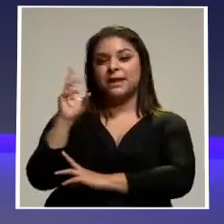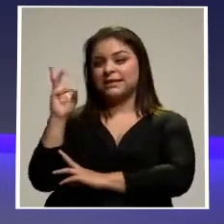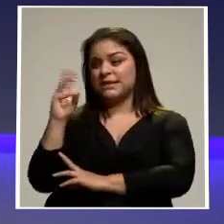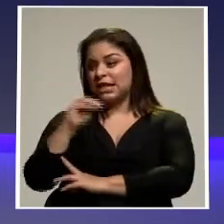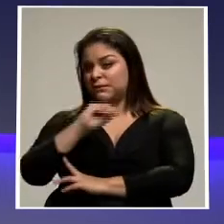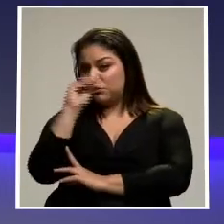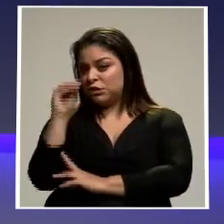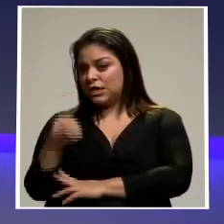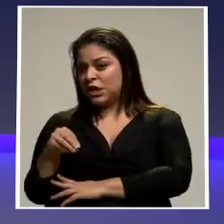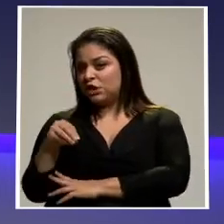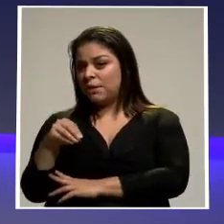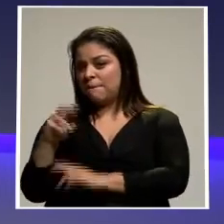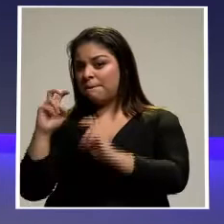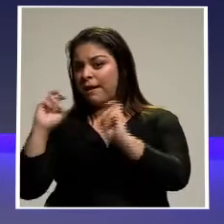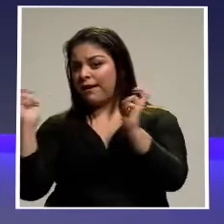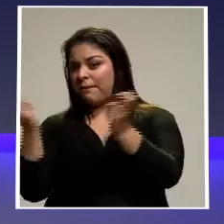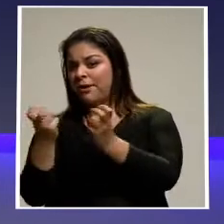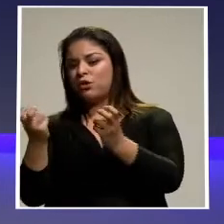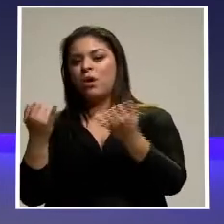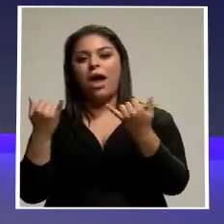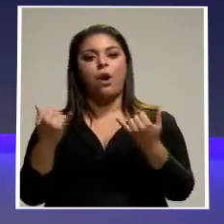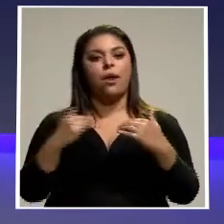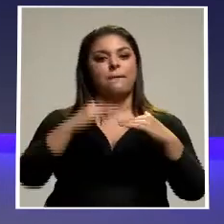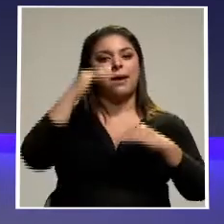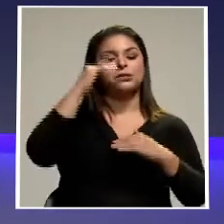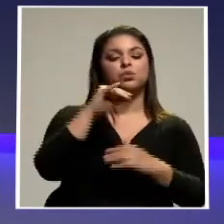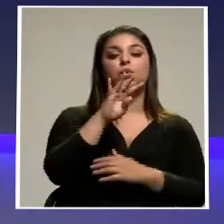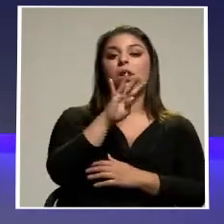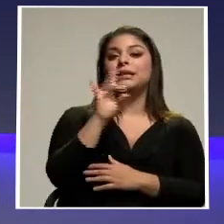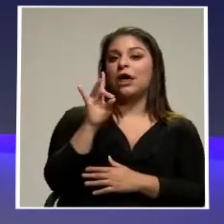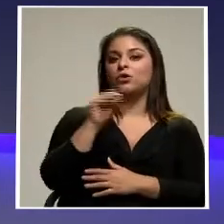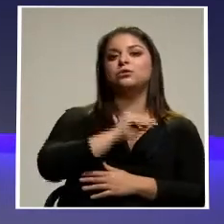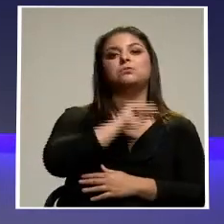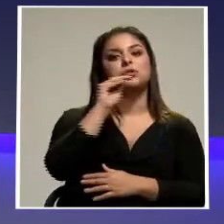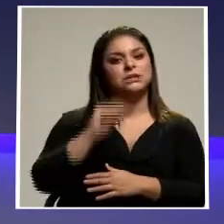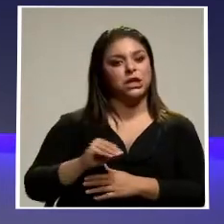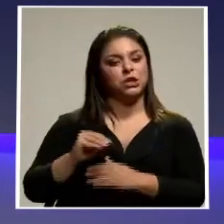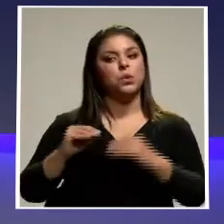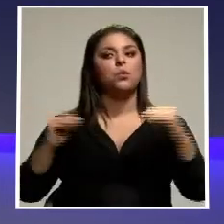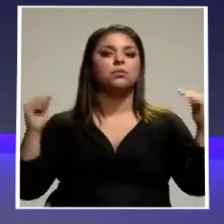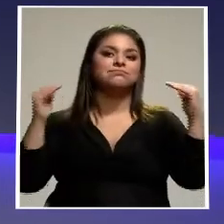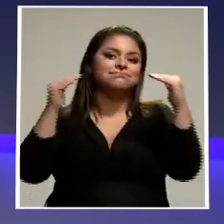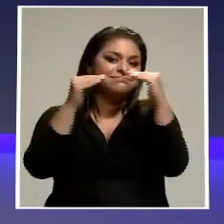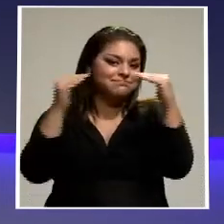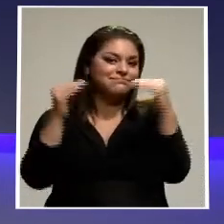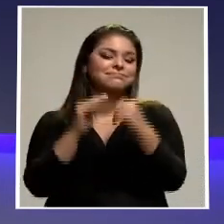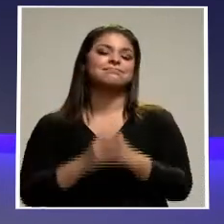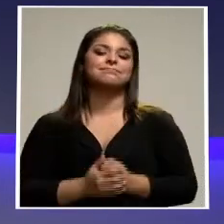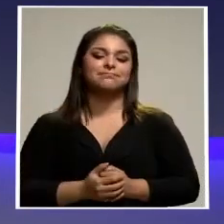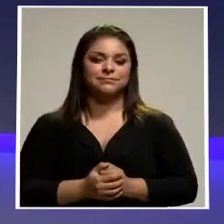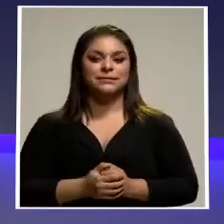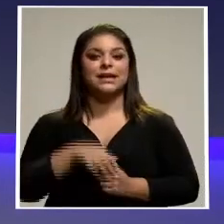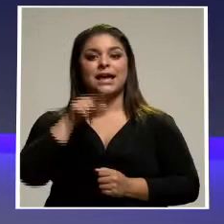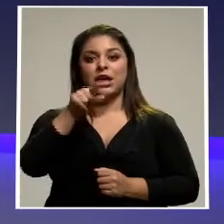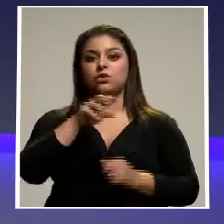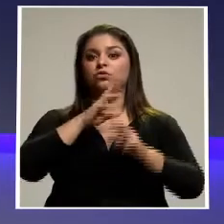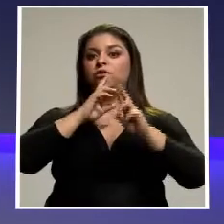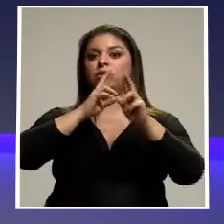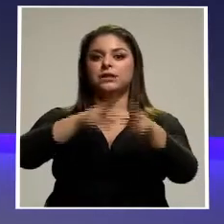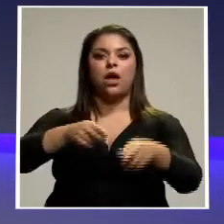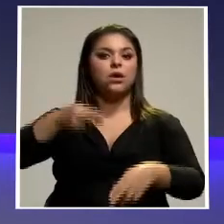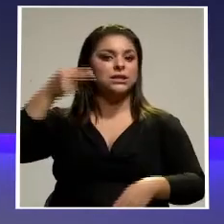en el Parlamento a casi un 48%, que es un nivel... Resultado concreto. Concreto, histórico,